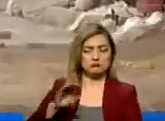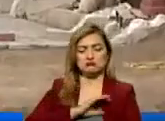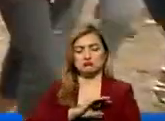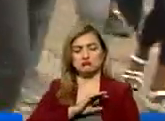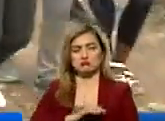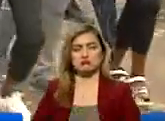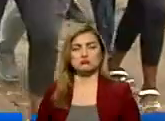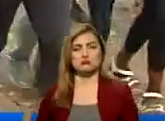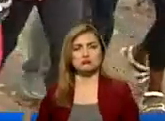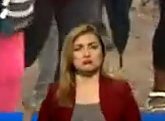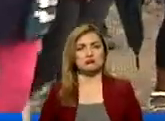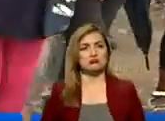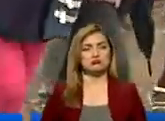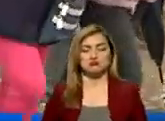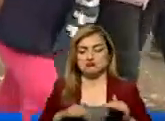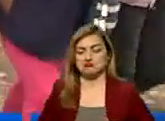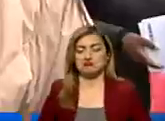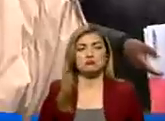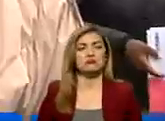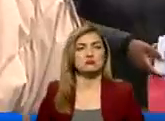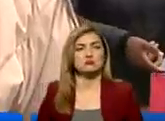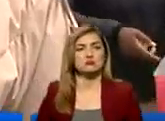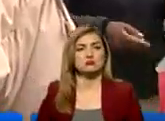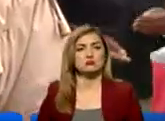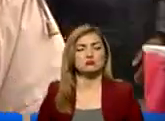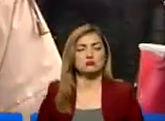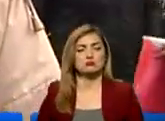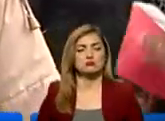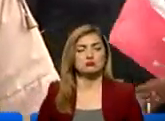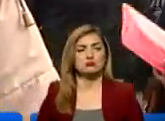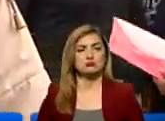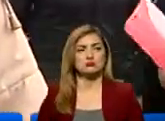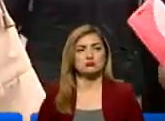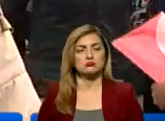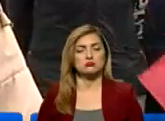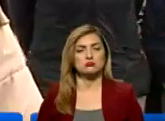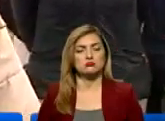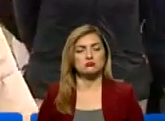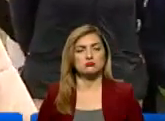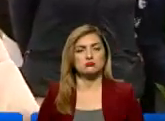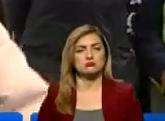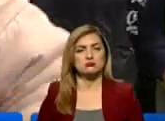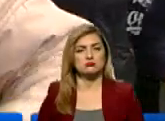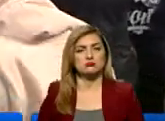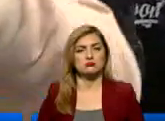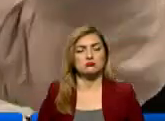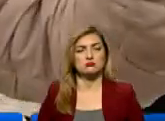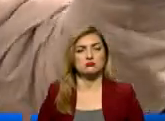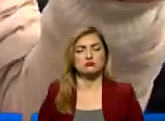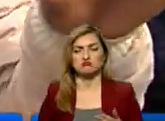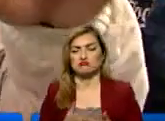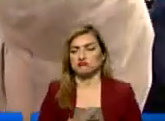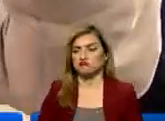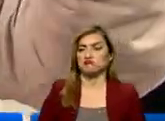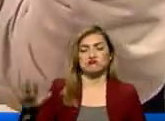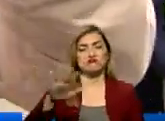municipales que de allí no los moverán. Nos tomamos el atrevimiento de decirles sí, porque todo este sector de